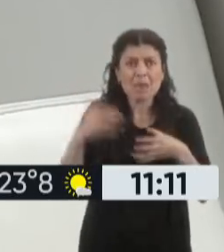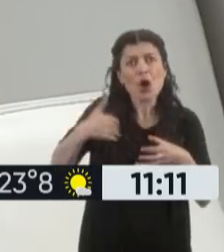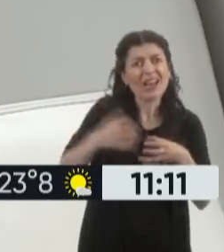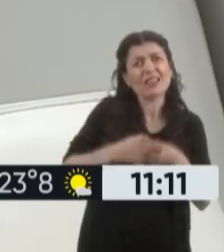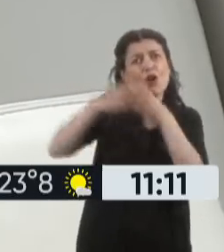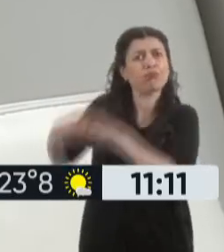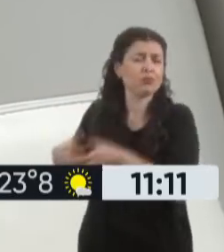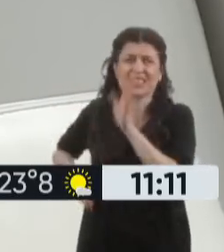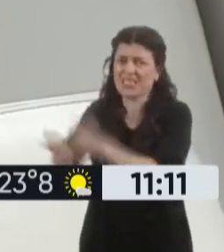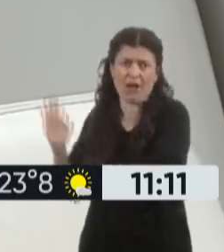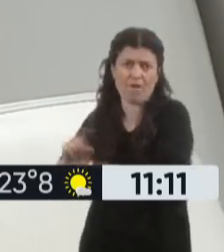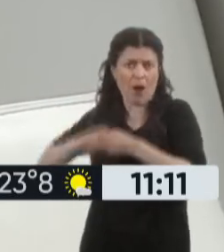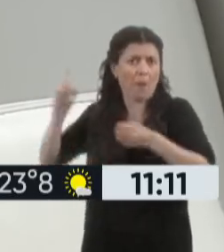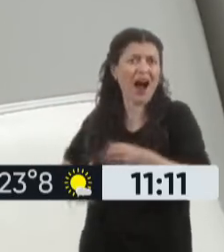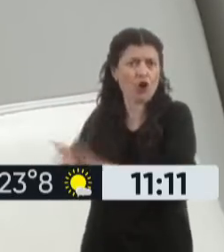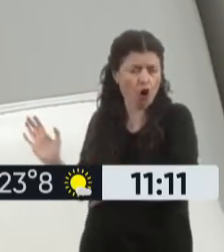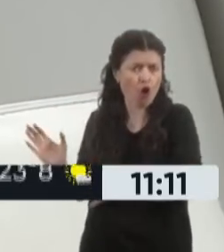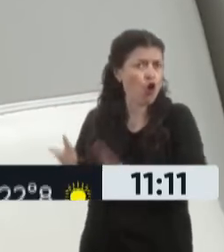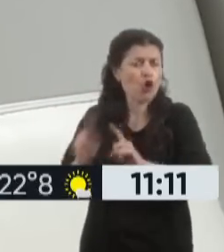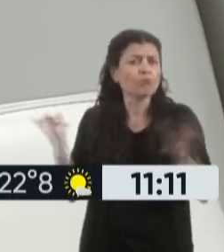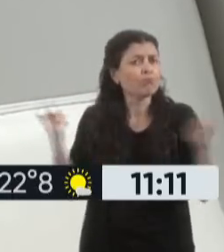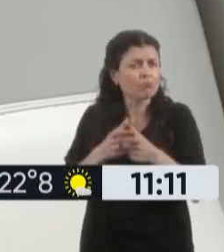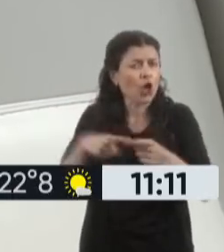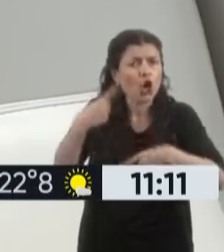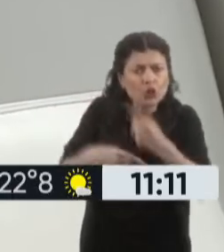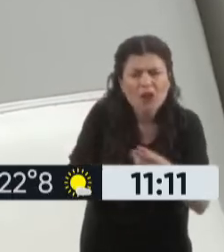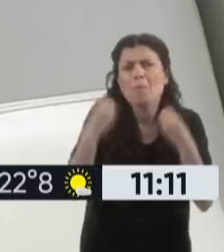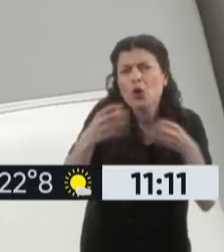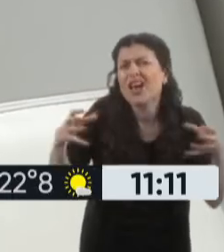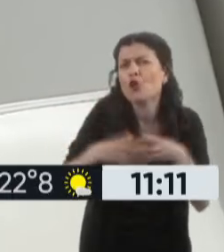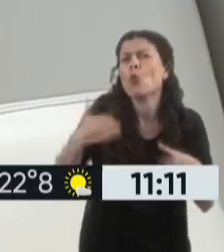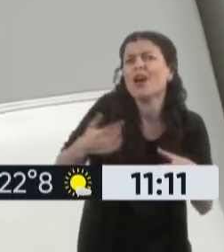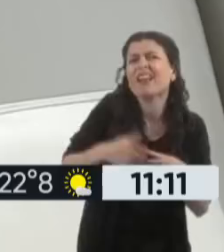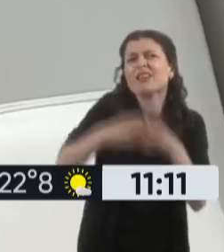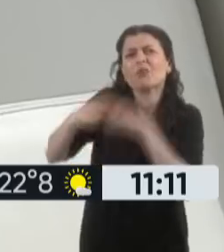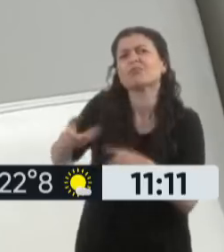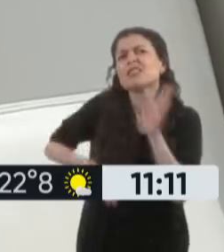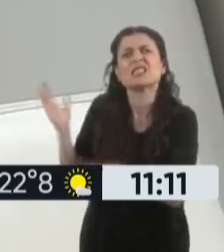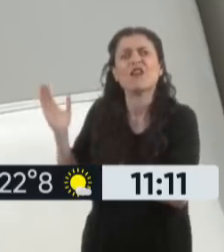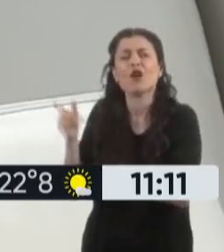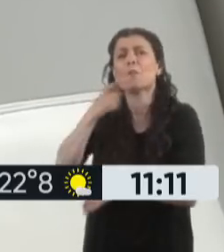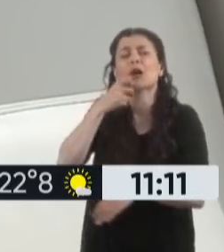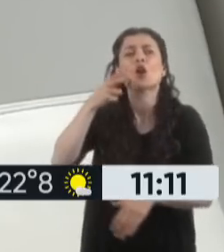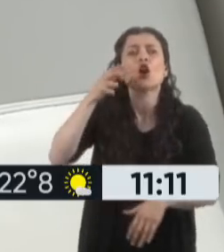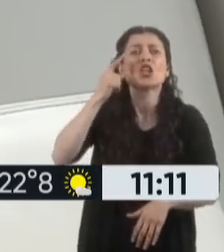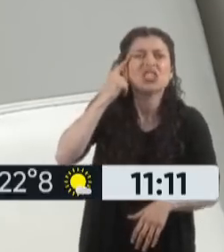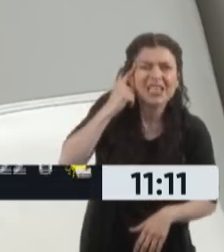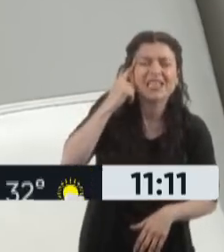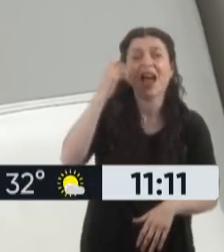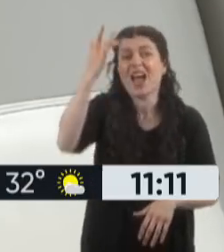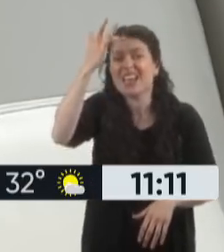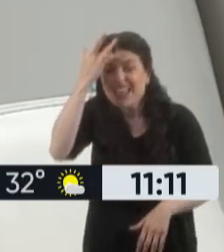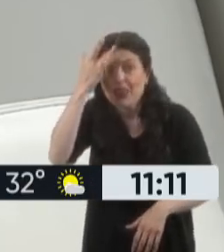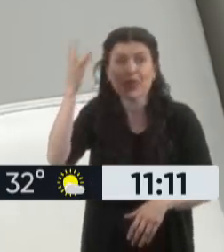y, contarnos un poco por qué se retiraron y, si no temen represalias. China, India y Brasil, por ejemplo, son